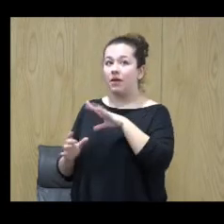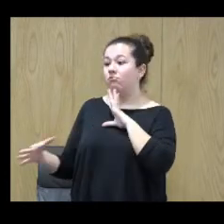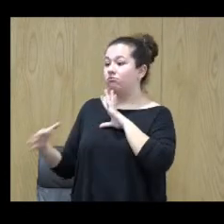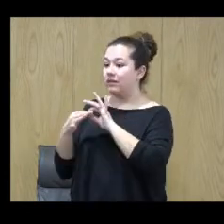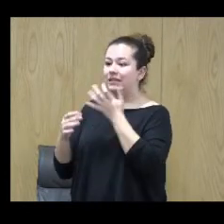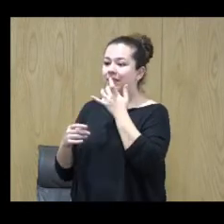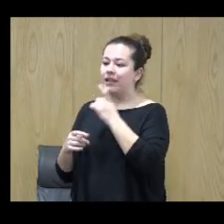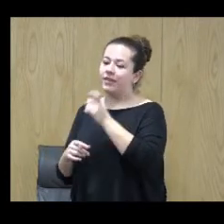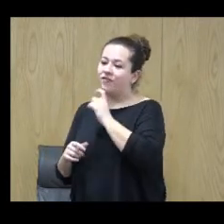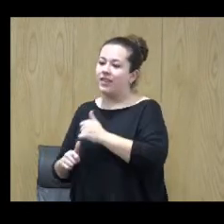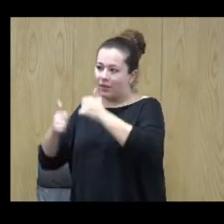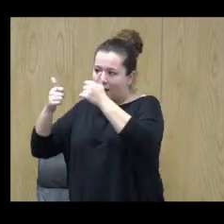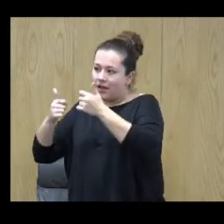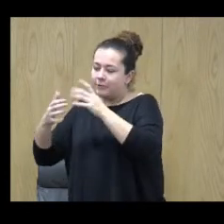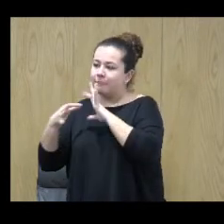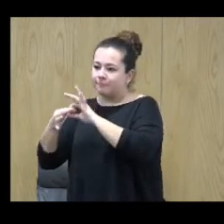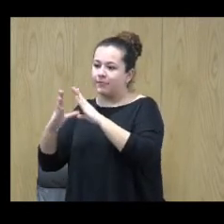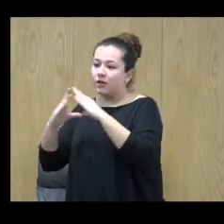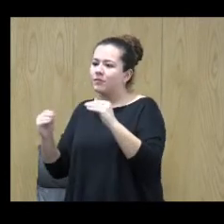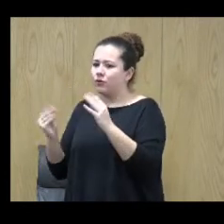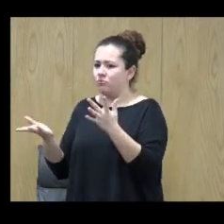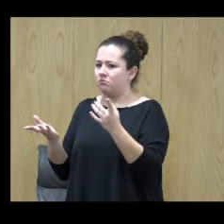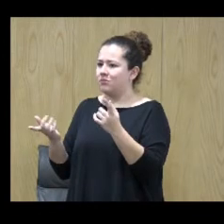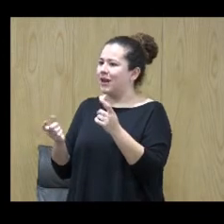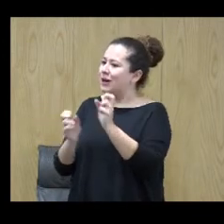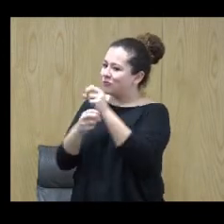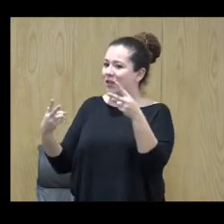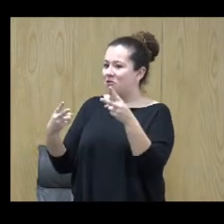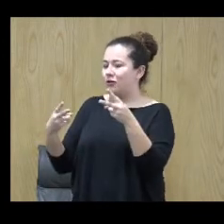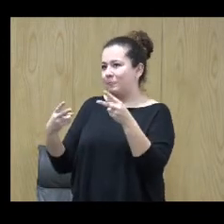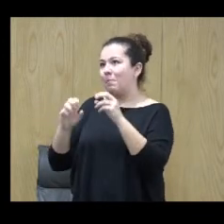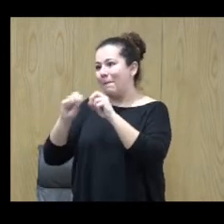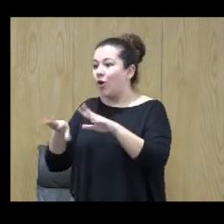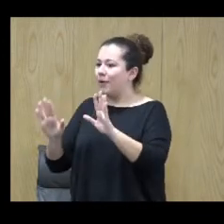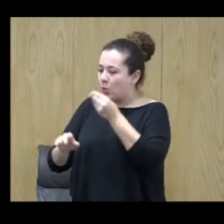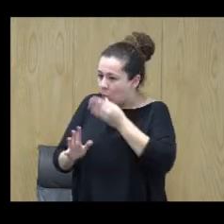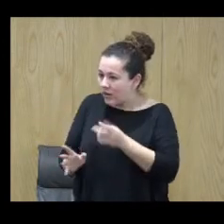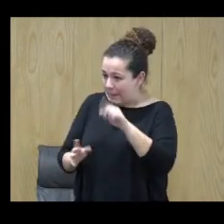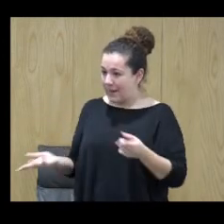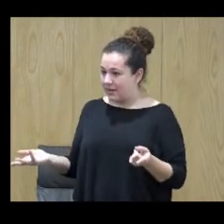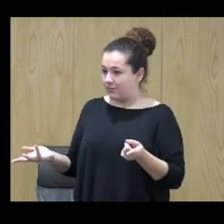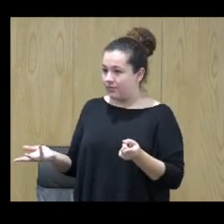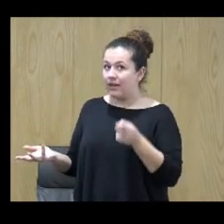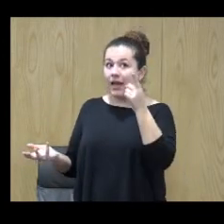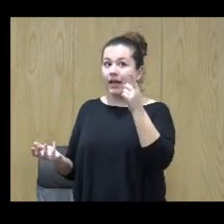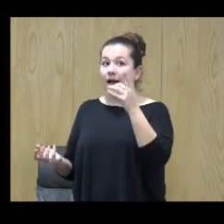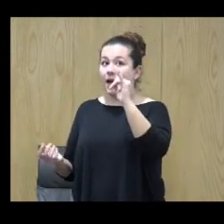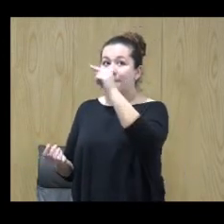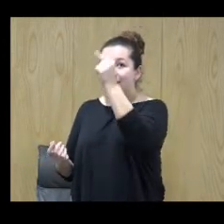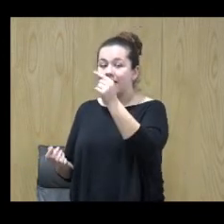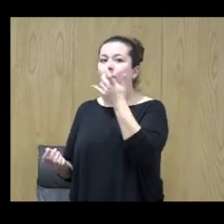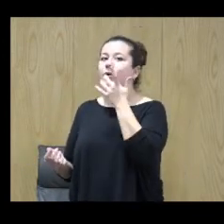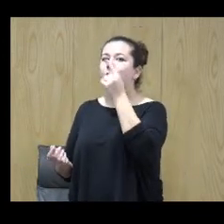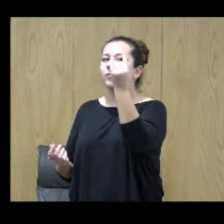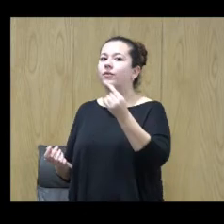más difícil bajan los niveles, pero son satisfactorios en cualquier caso. Aquí tenéis las viñetas, aquí tenéis por ejemplo una viñeta